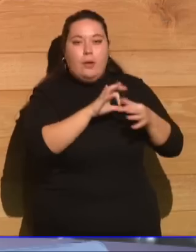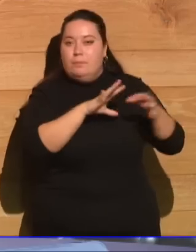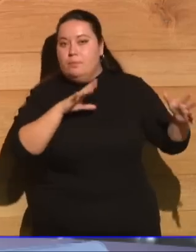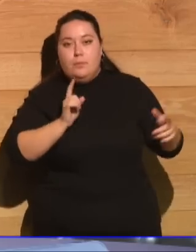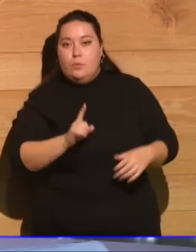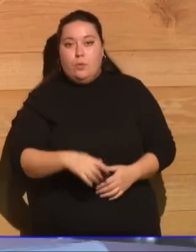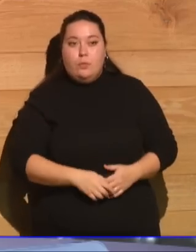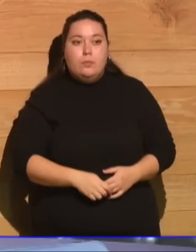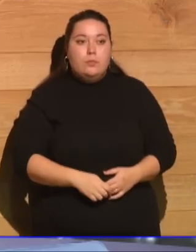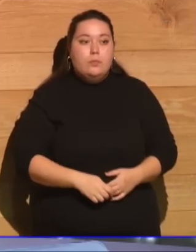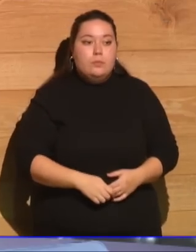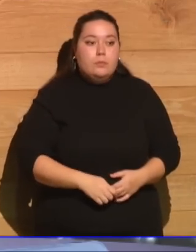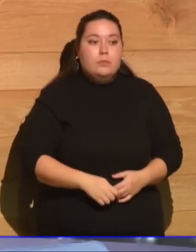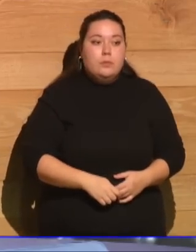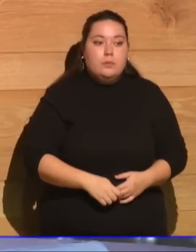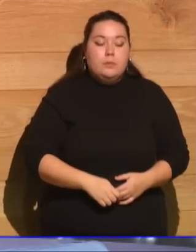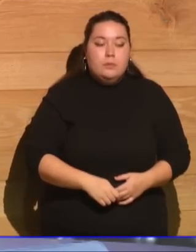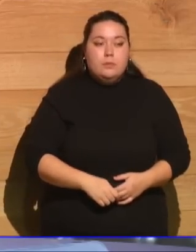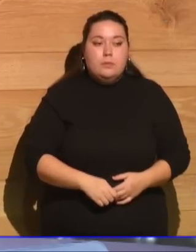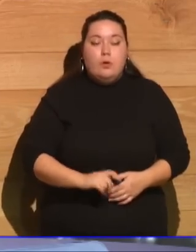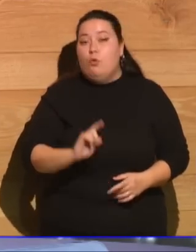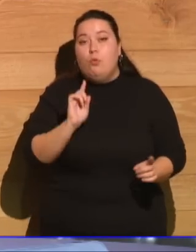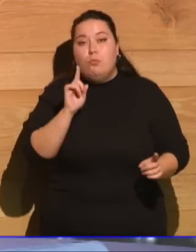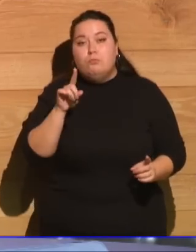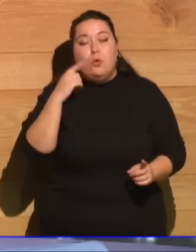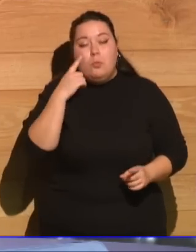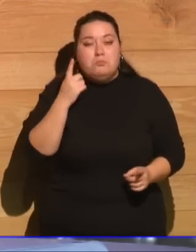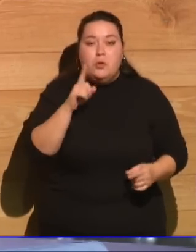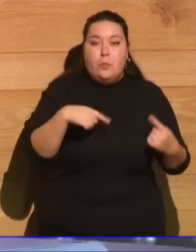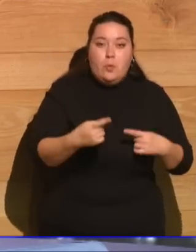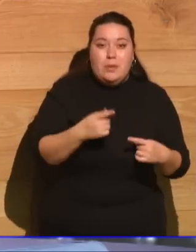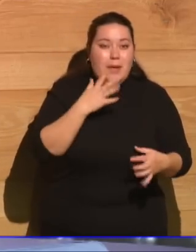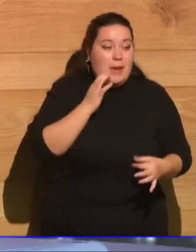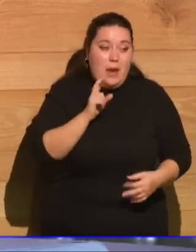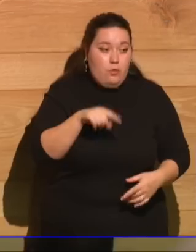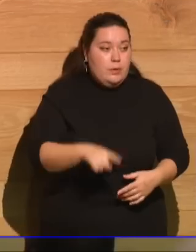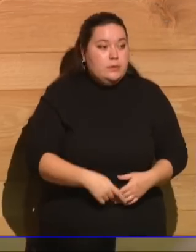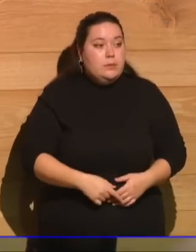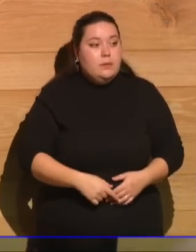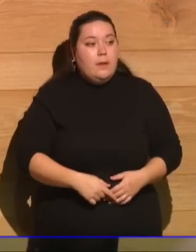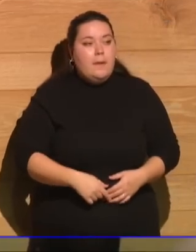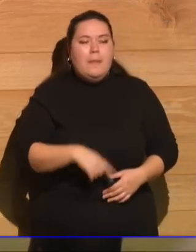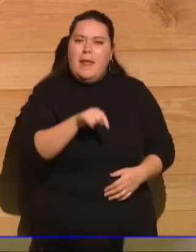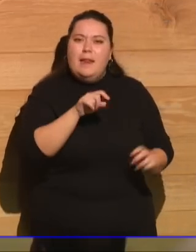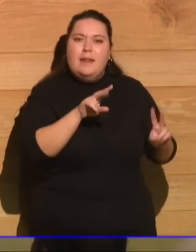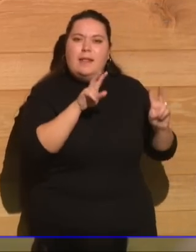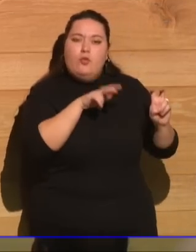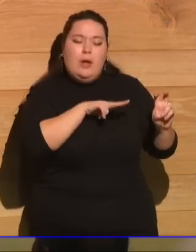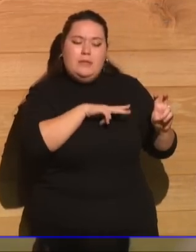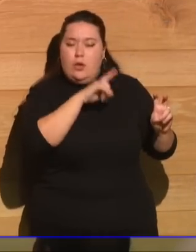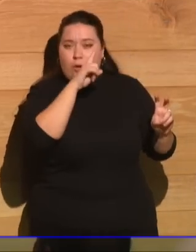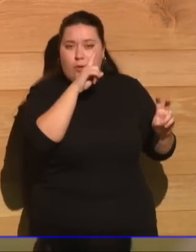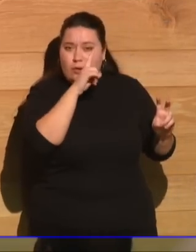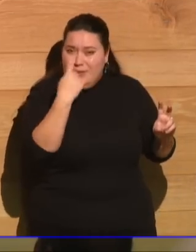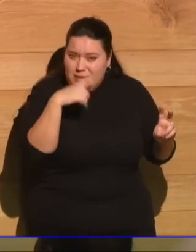es, claro, lo temático es cierto. Luego ya veremos que no es tan cerdo. Pero él llegó a conocer el título en castellano, porque a lo mejor si hubiera conocido el